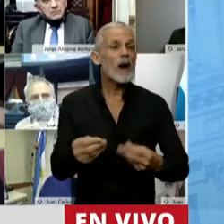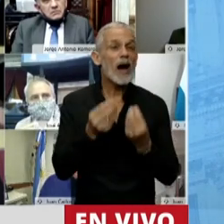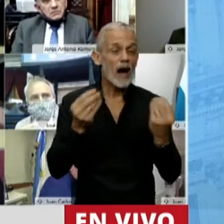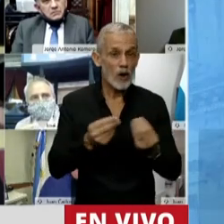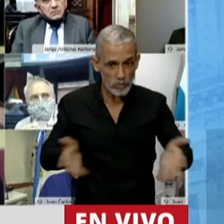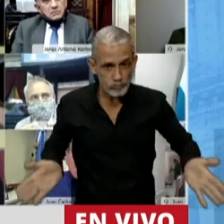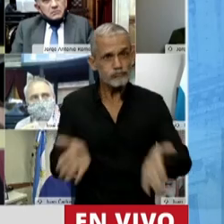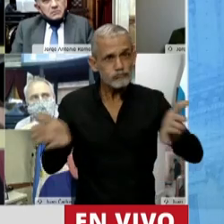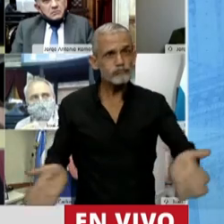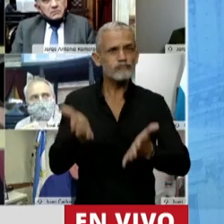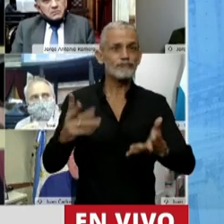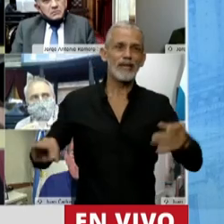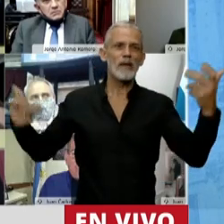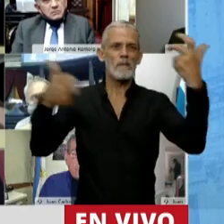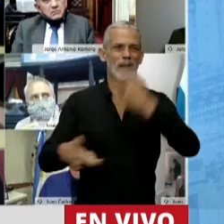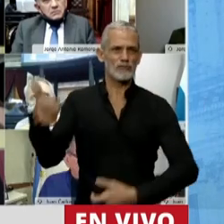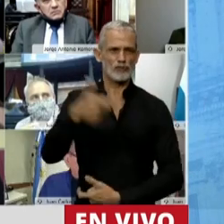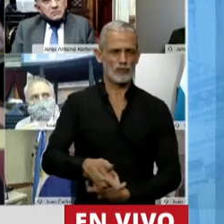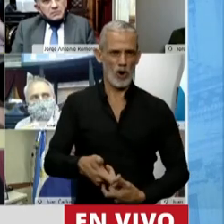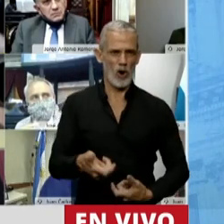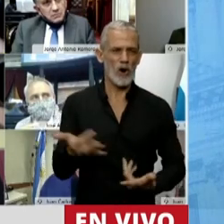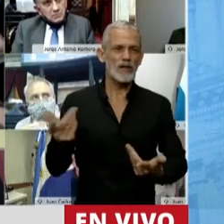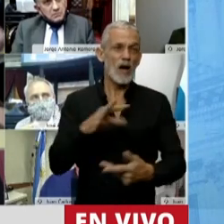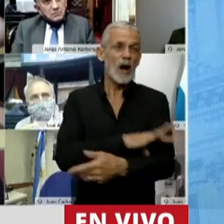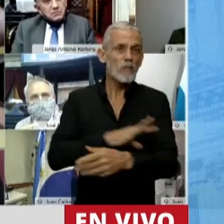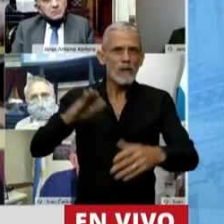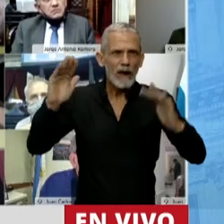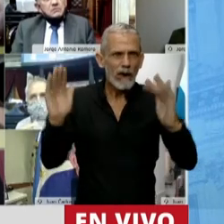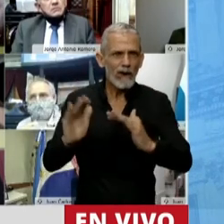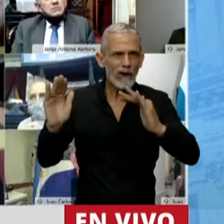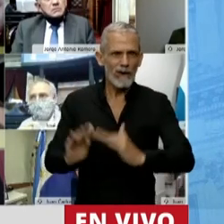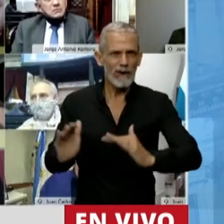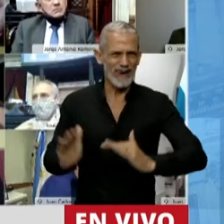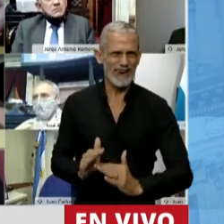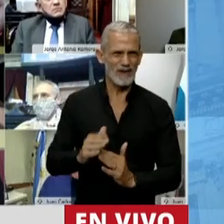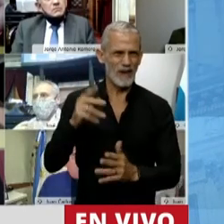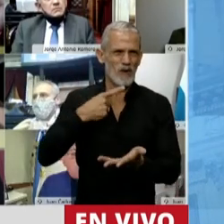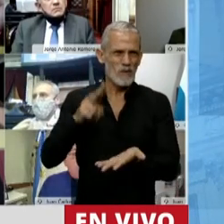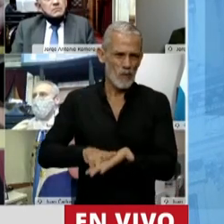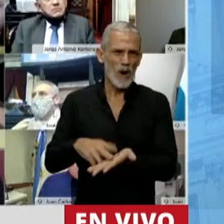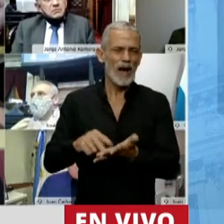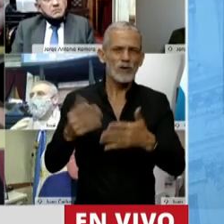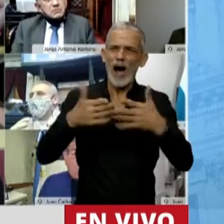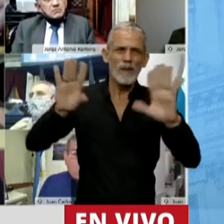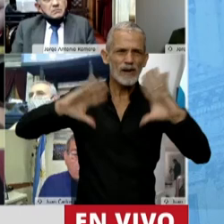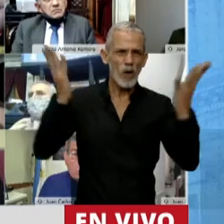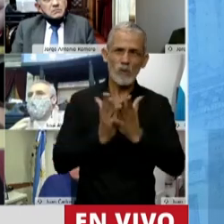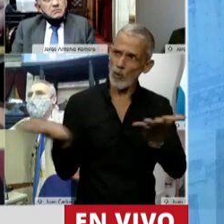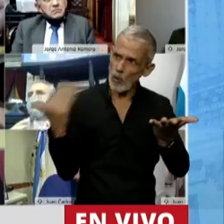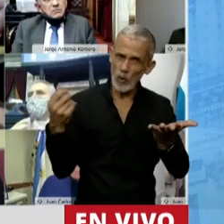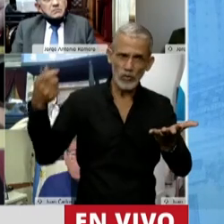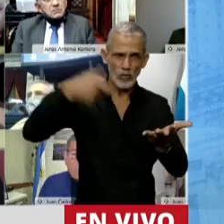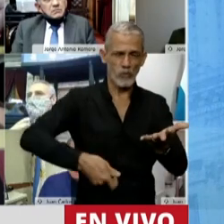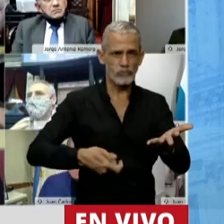es incentivar la inversión, bajar la presión tributaria, tener reglas claras, abrirnos al mundo y